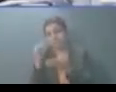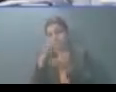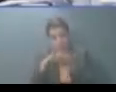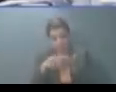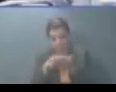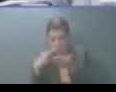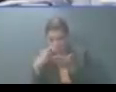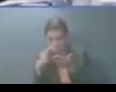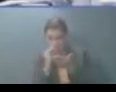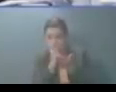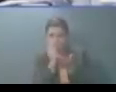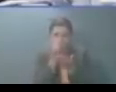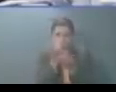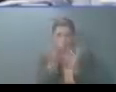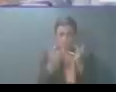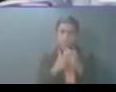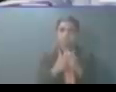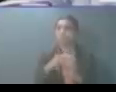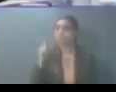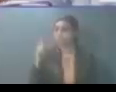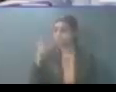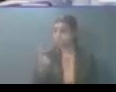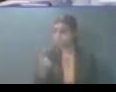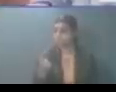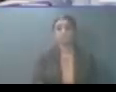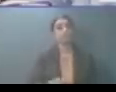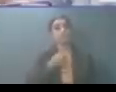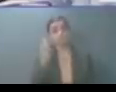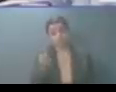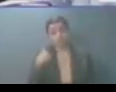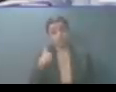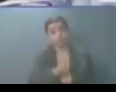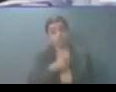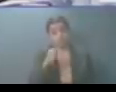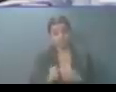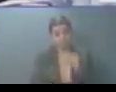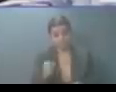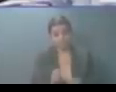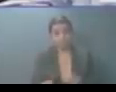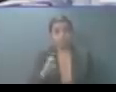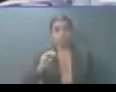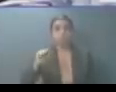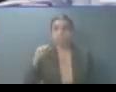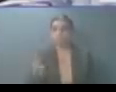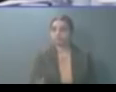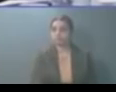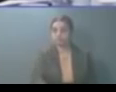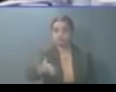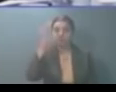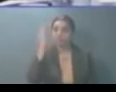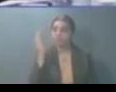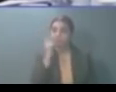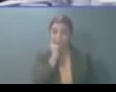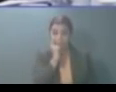algo. Miren, si van los funcionarios, si van los empleados del Ministerio de Agricultura, si van incluso,